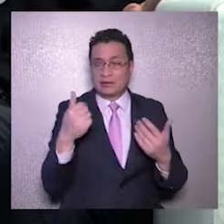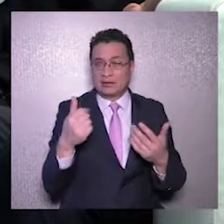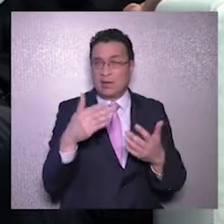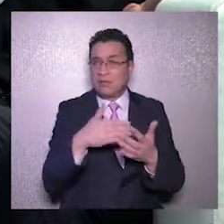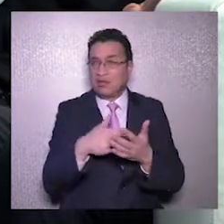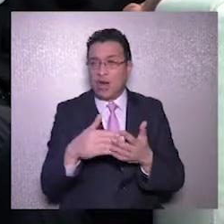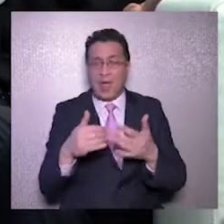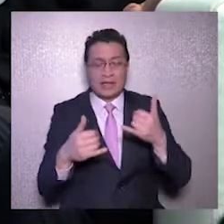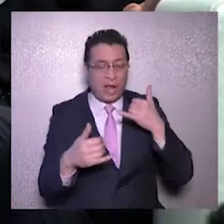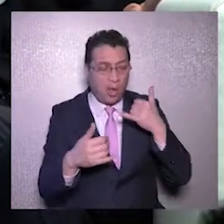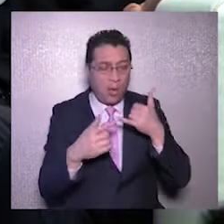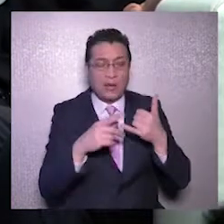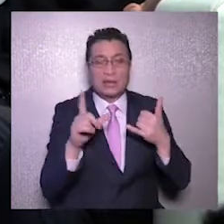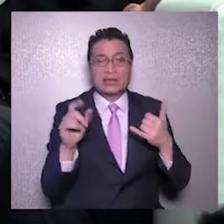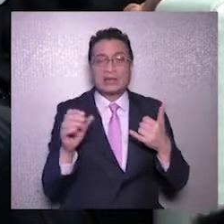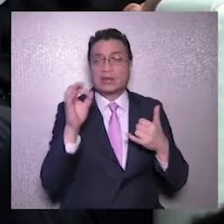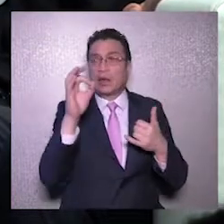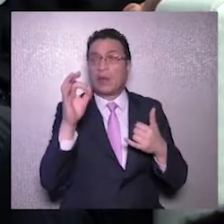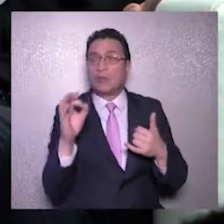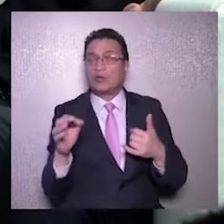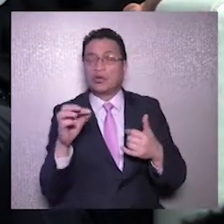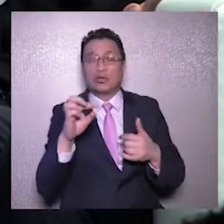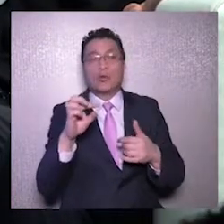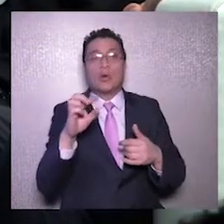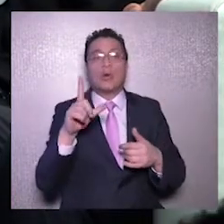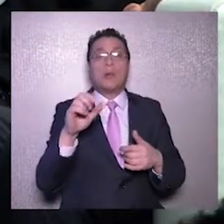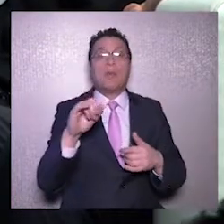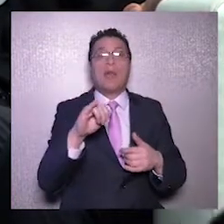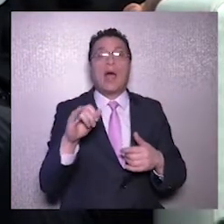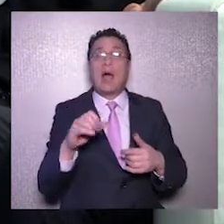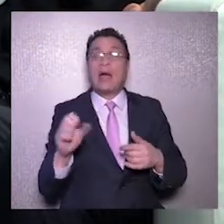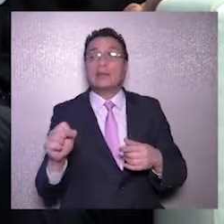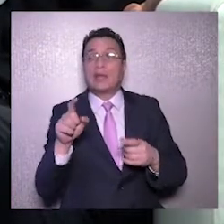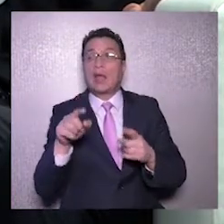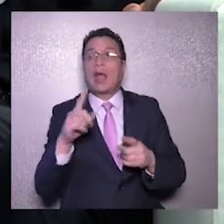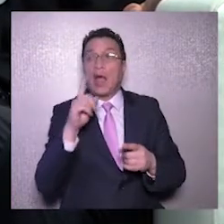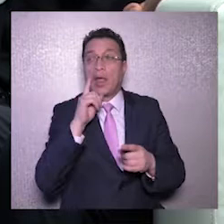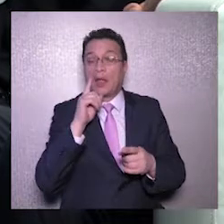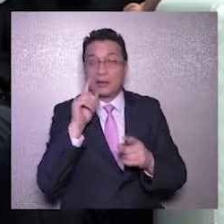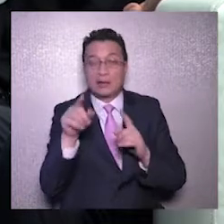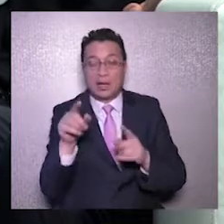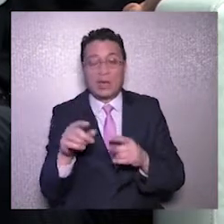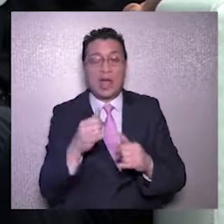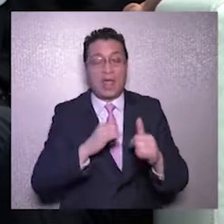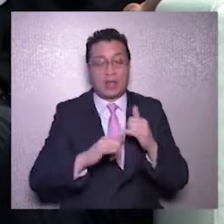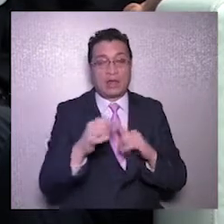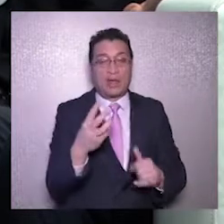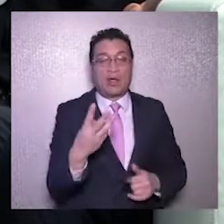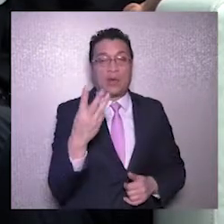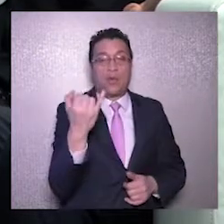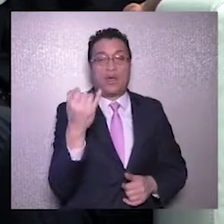celulares, 70% de casas, hogares con sistemas de internet.